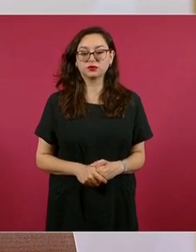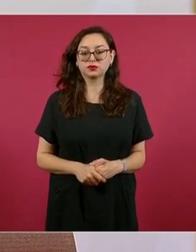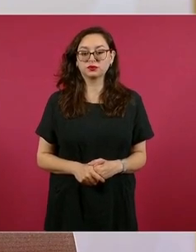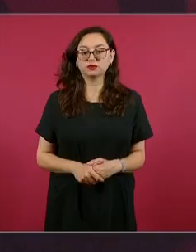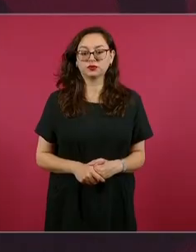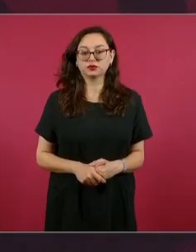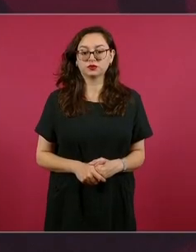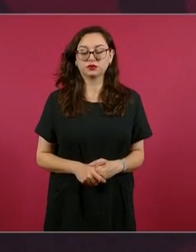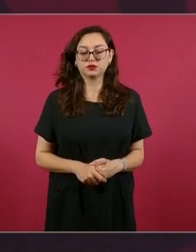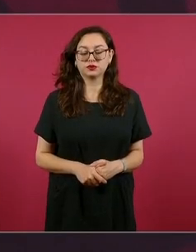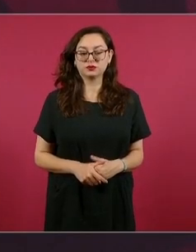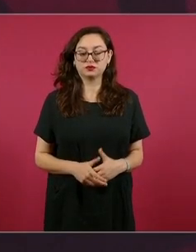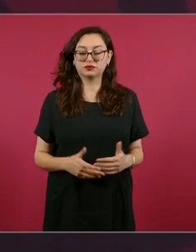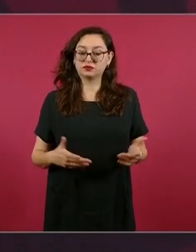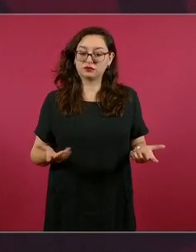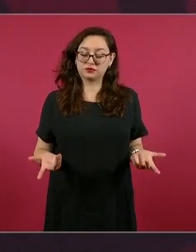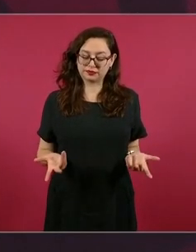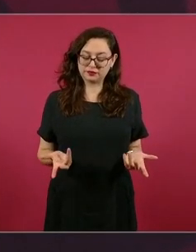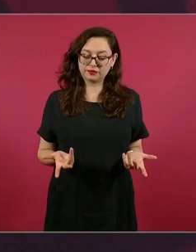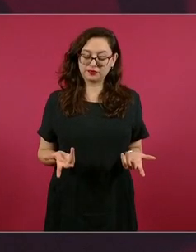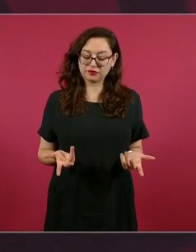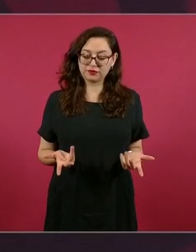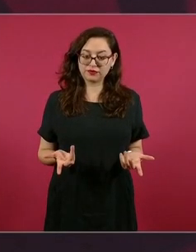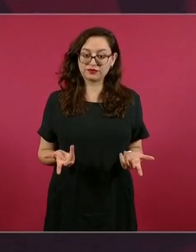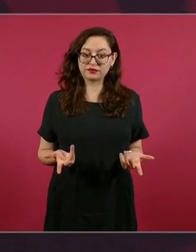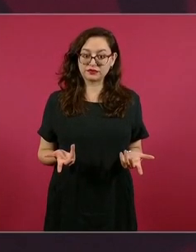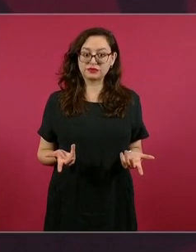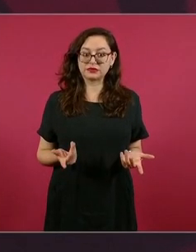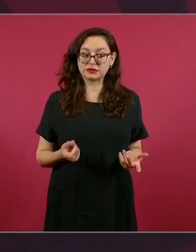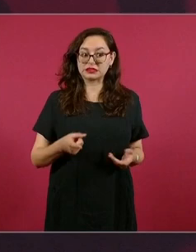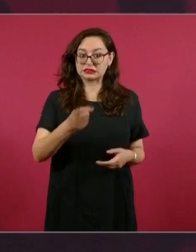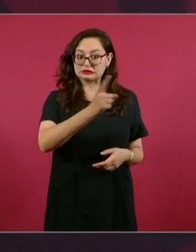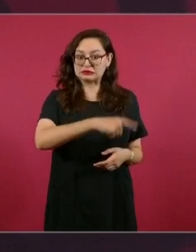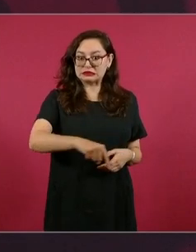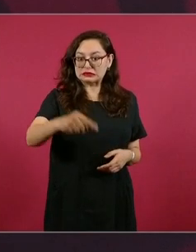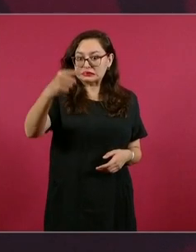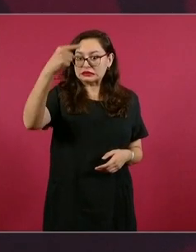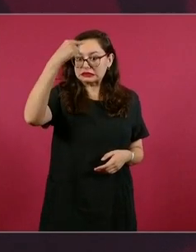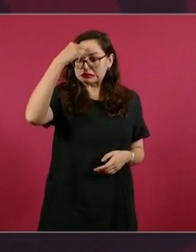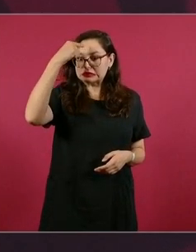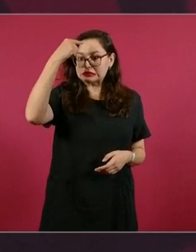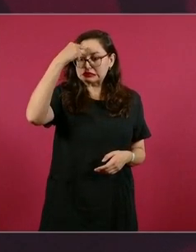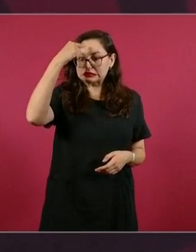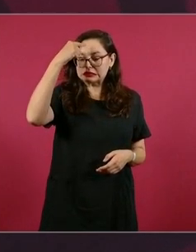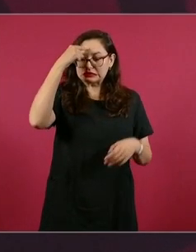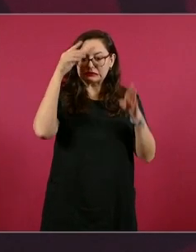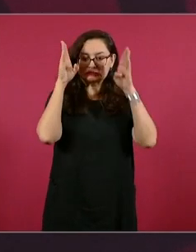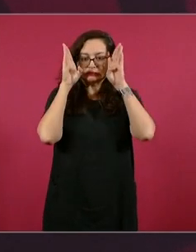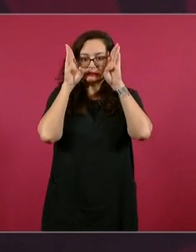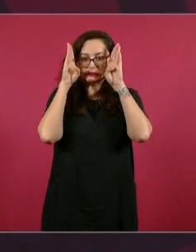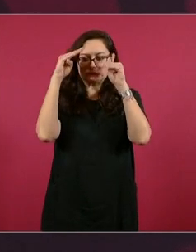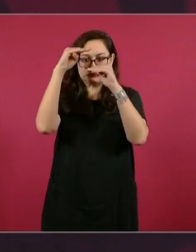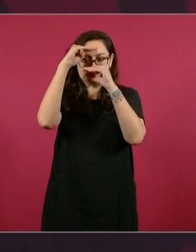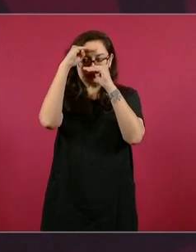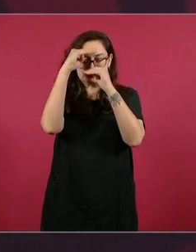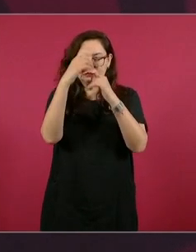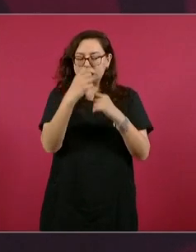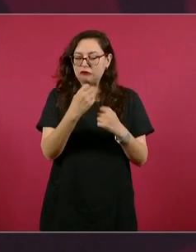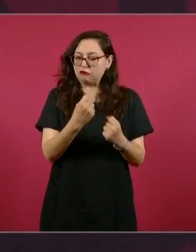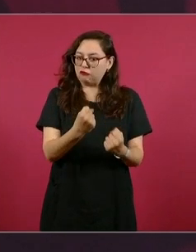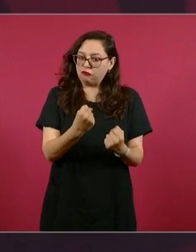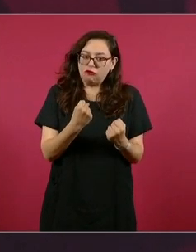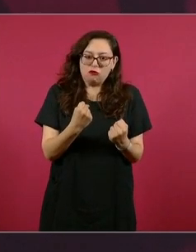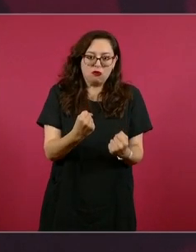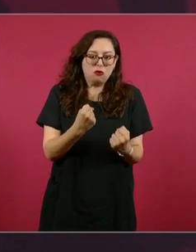tiene fuerza el pensamiento y el conservadurismo,